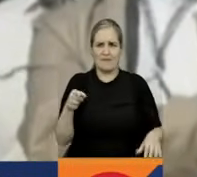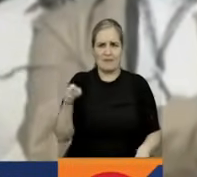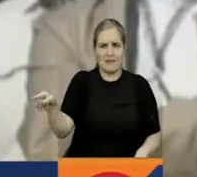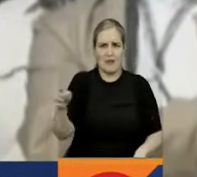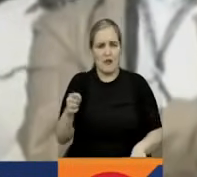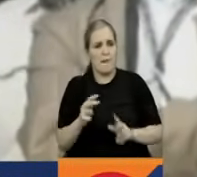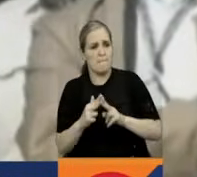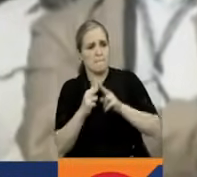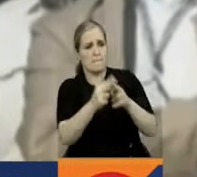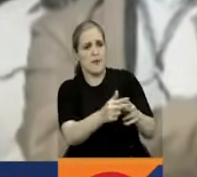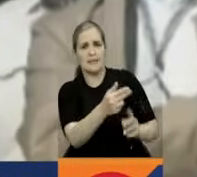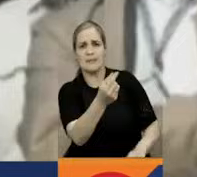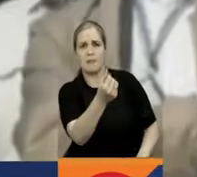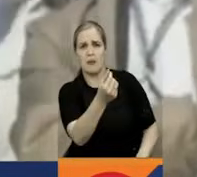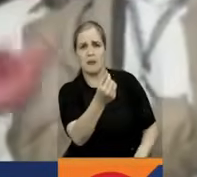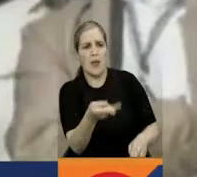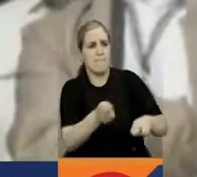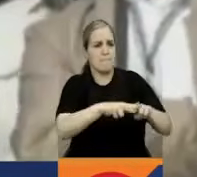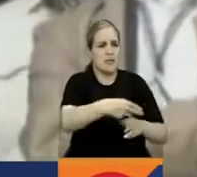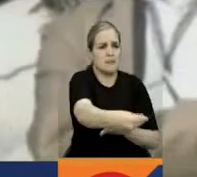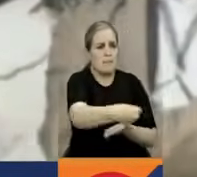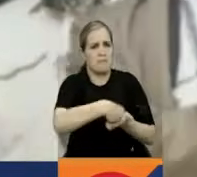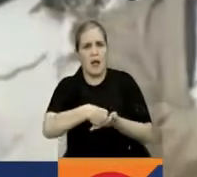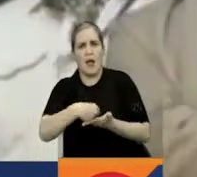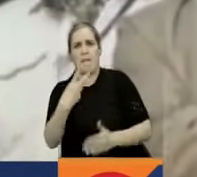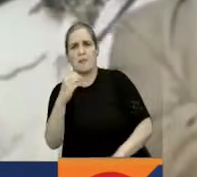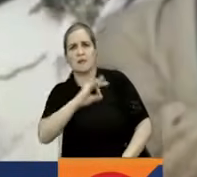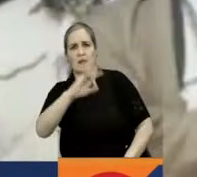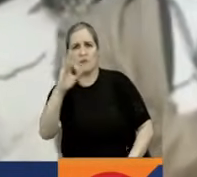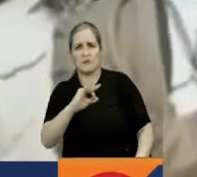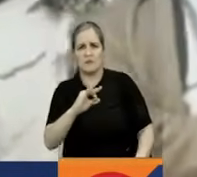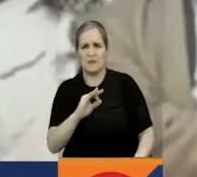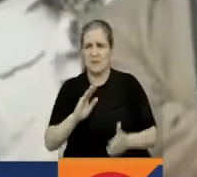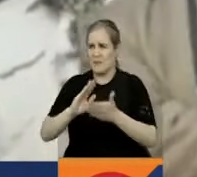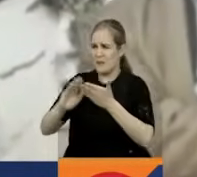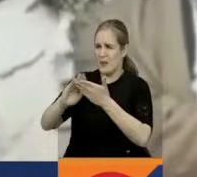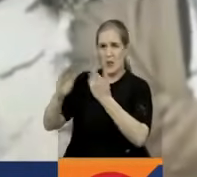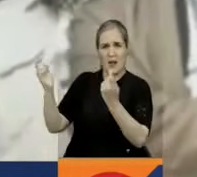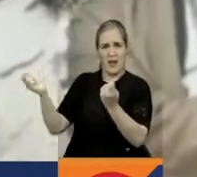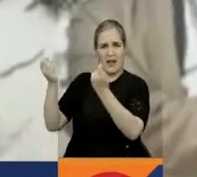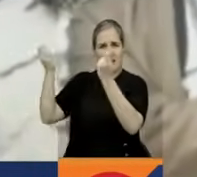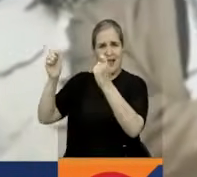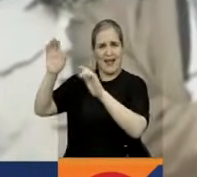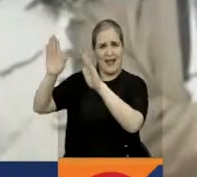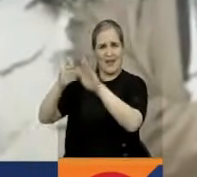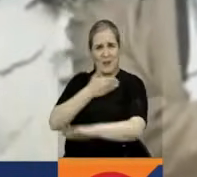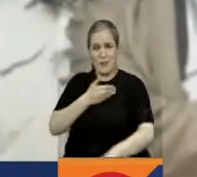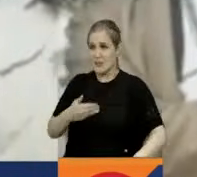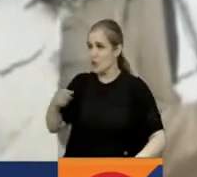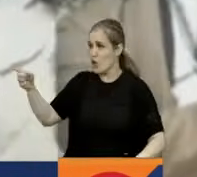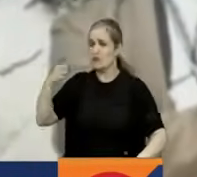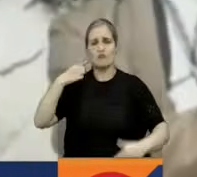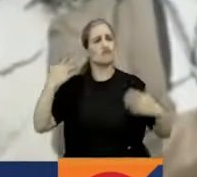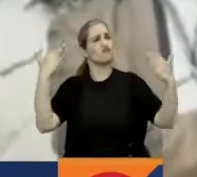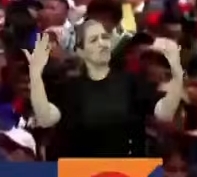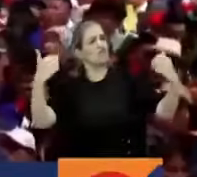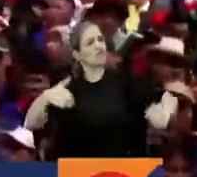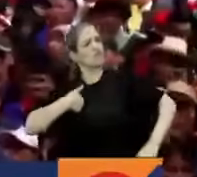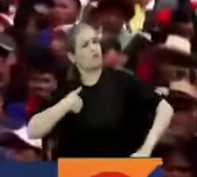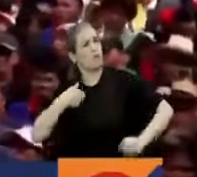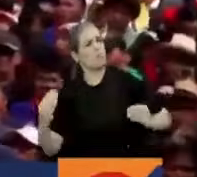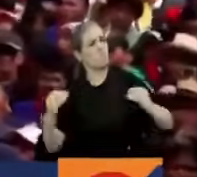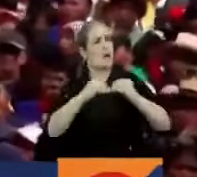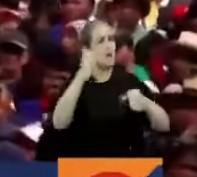es que voy a generar 2 millones de empleos, va a ser confiable si